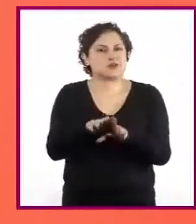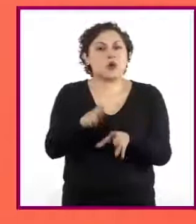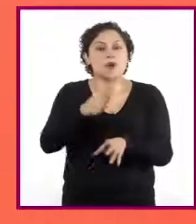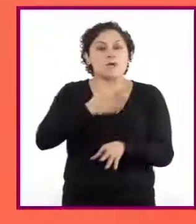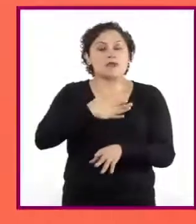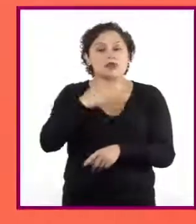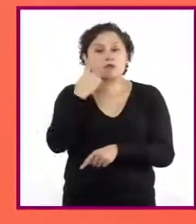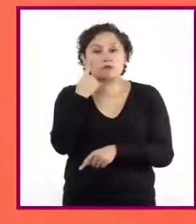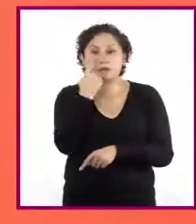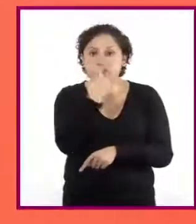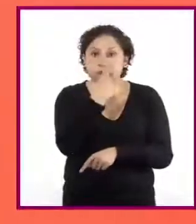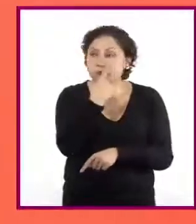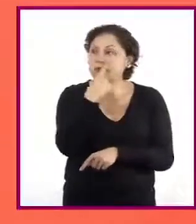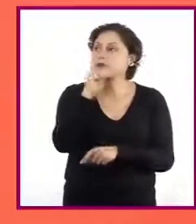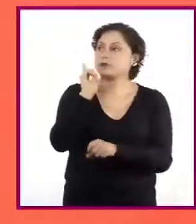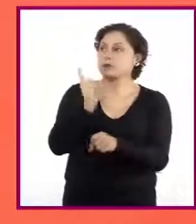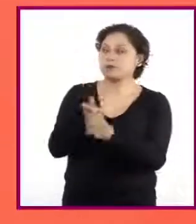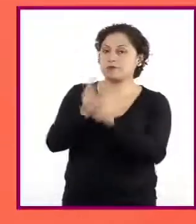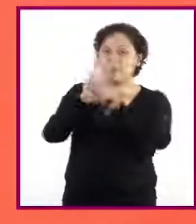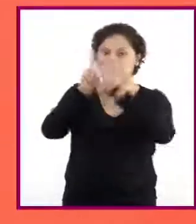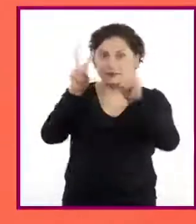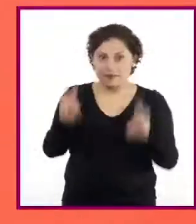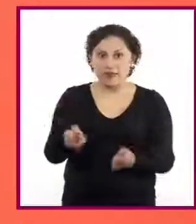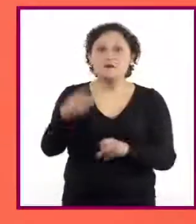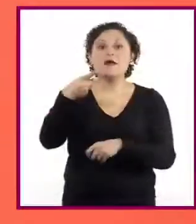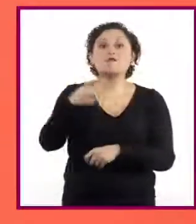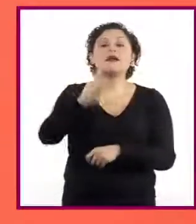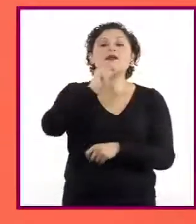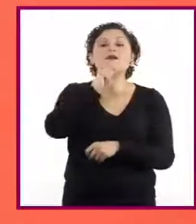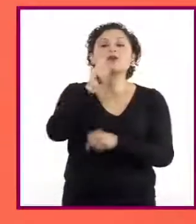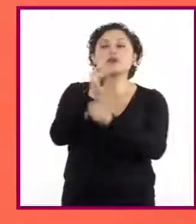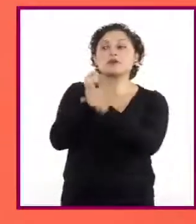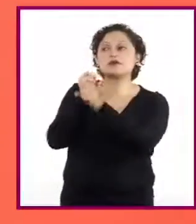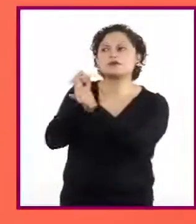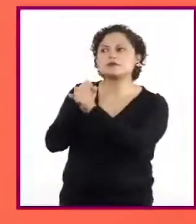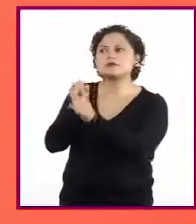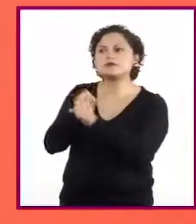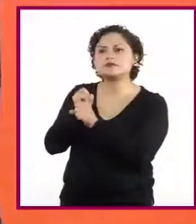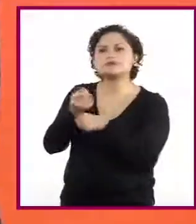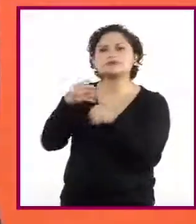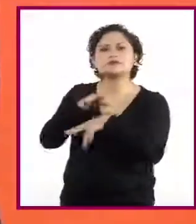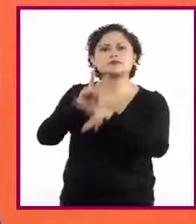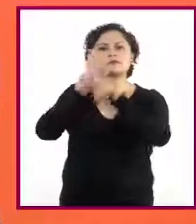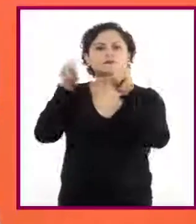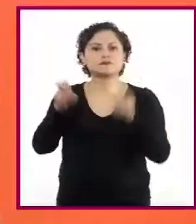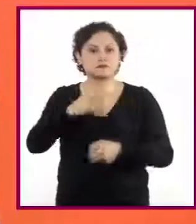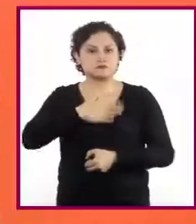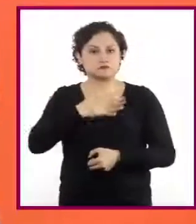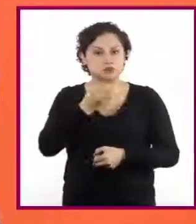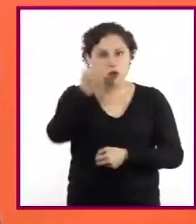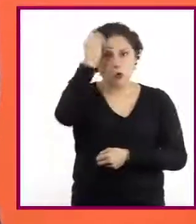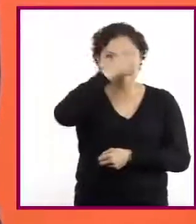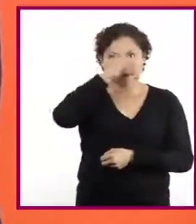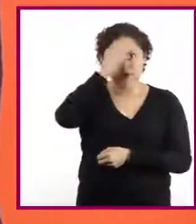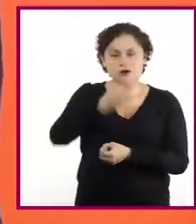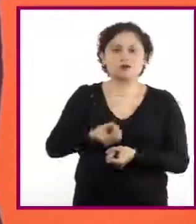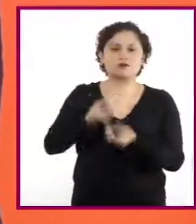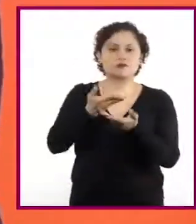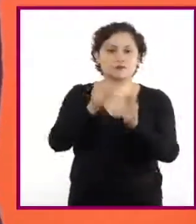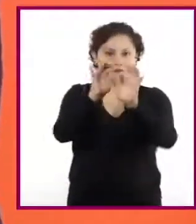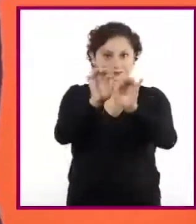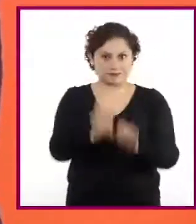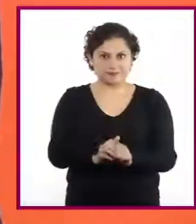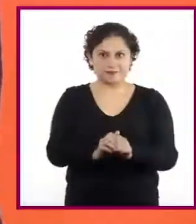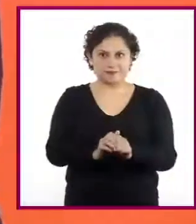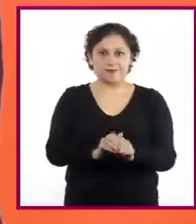mundo, sino de investigar ampliamente acerca de un asunto para opinar. Pueden crear ensayos de